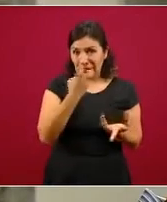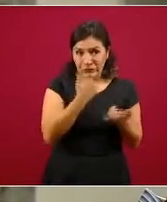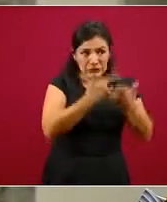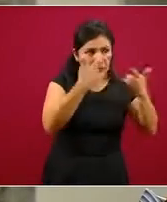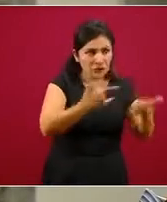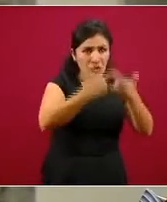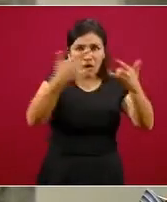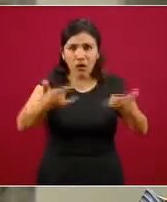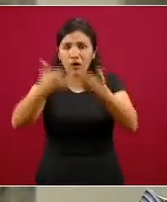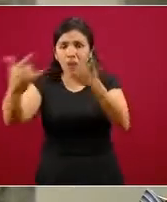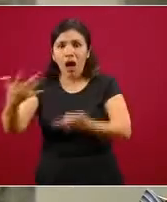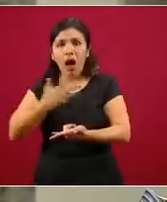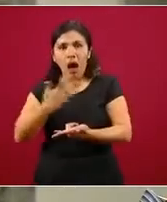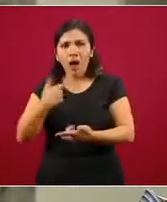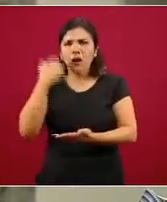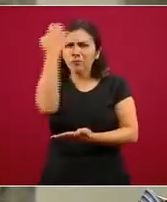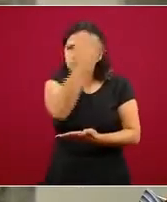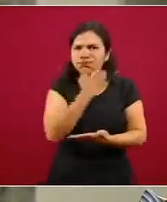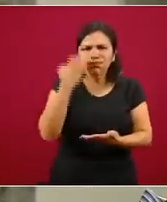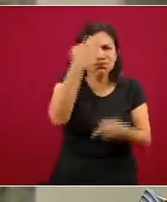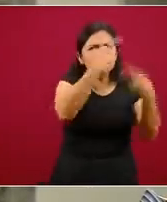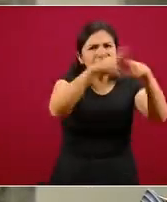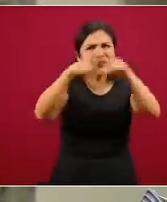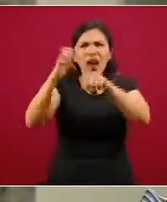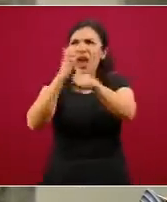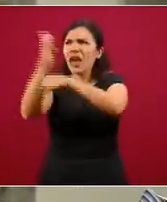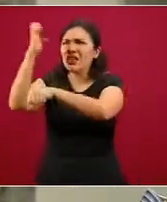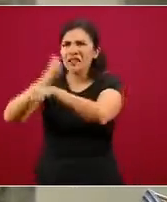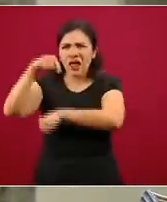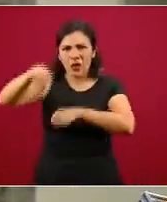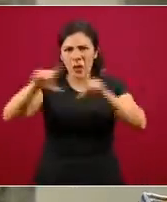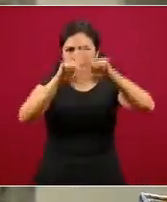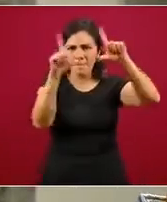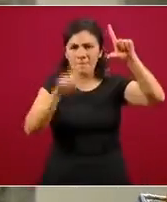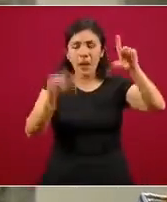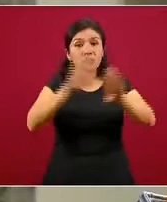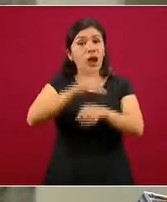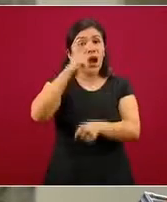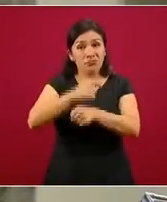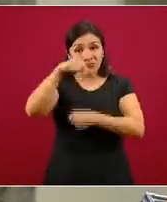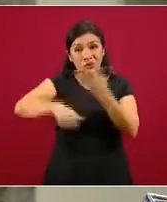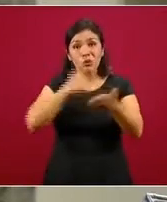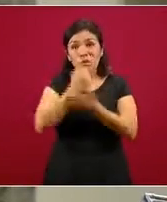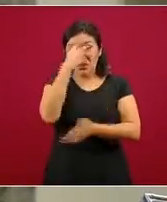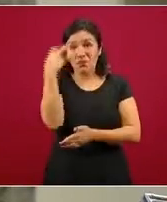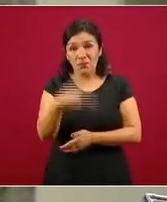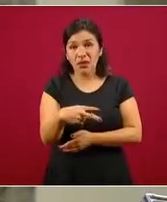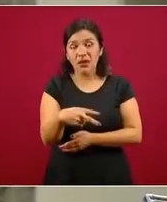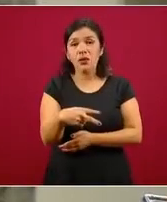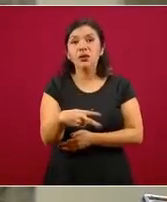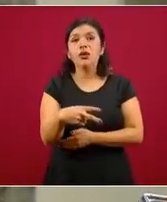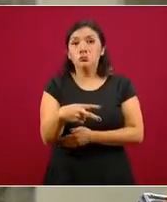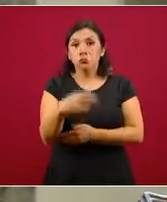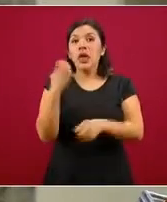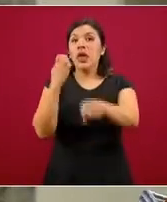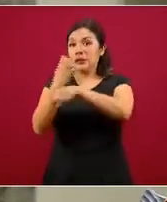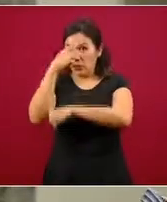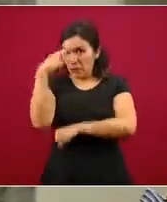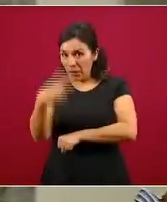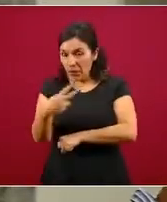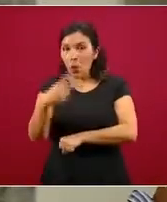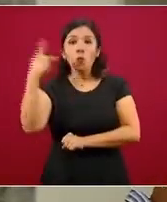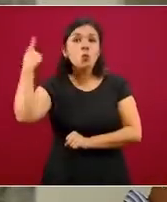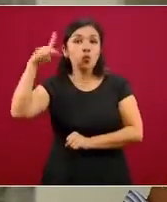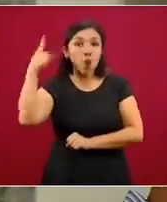historias, subsecretario, las corroboramos en diversos estados del país, principalmente la Ciudad de México, el Estado de México